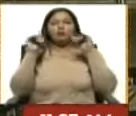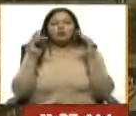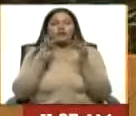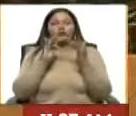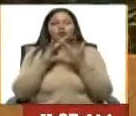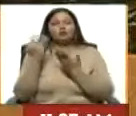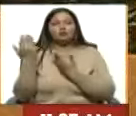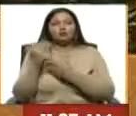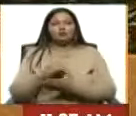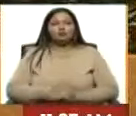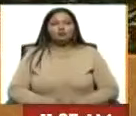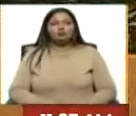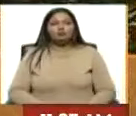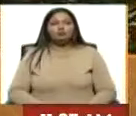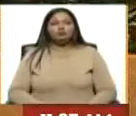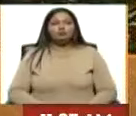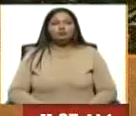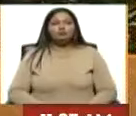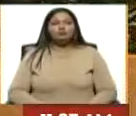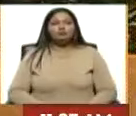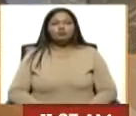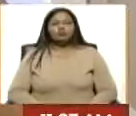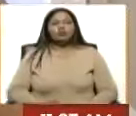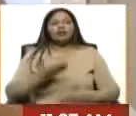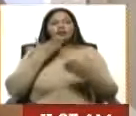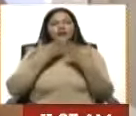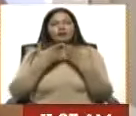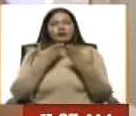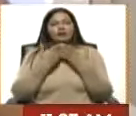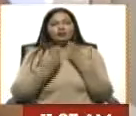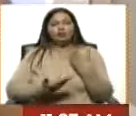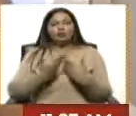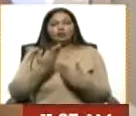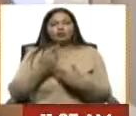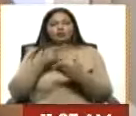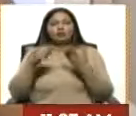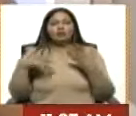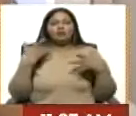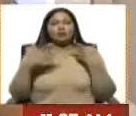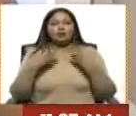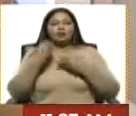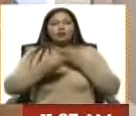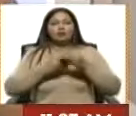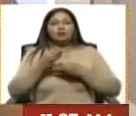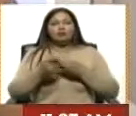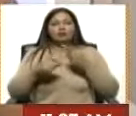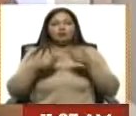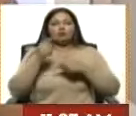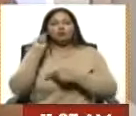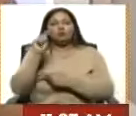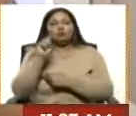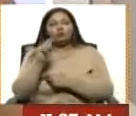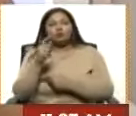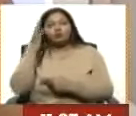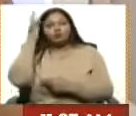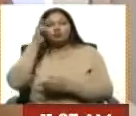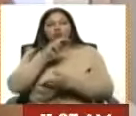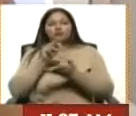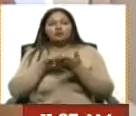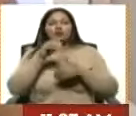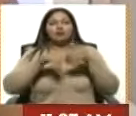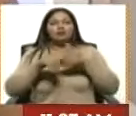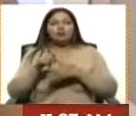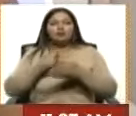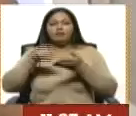contacto. Gracias, Meisber, Patricia Bolívar. Importante entonces actividad que se va a estar desarrollando en los próximos minutos desde el Consejo Nacional Electoral.